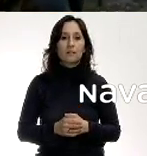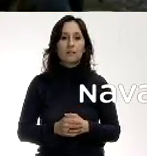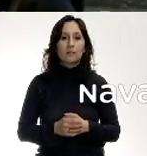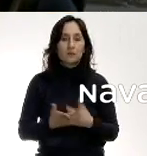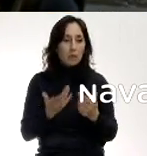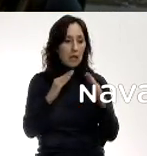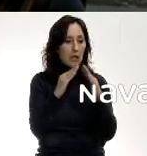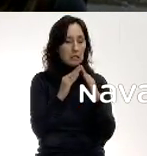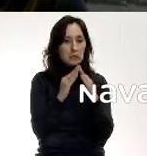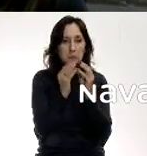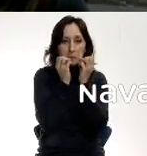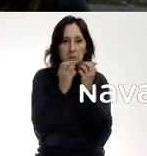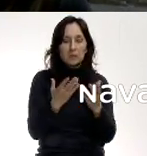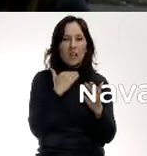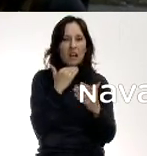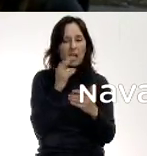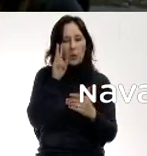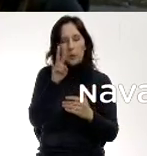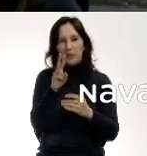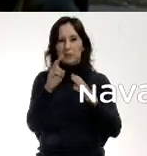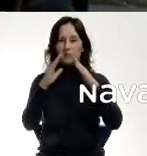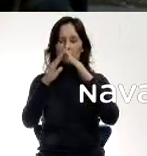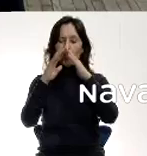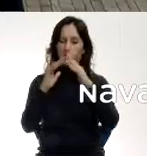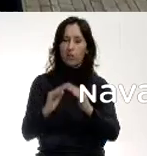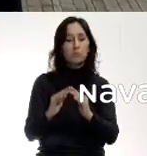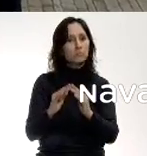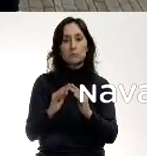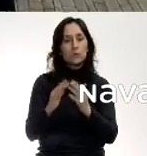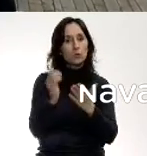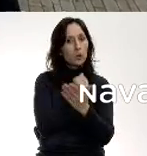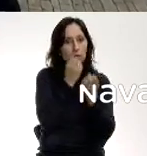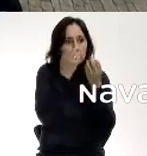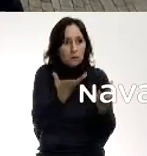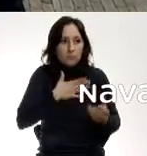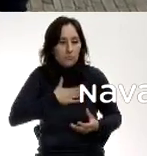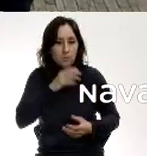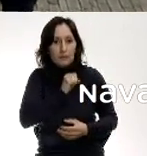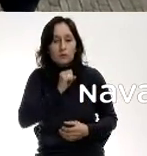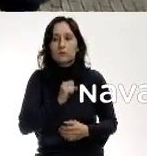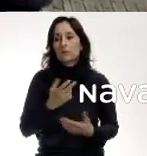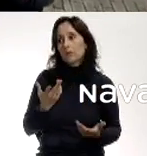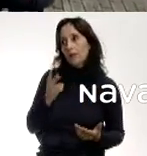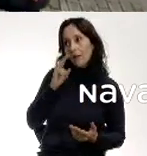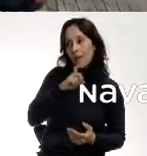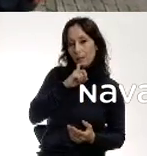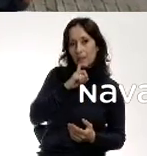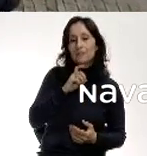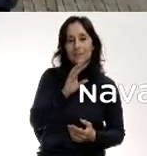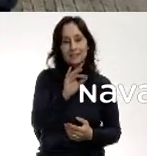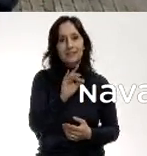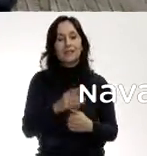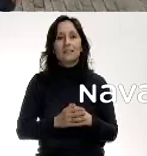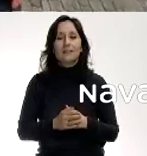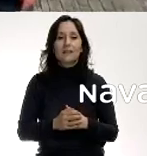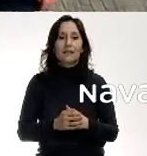casas arregladas, no hay ninguna aquí que esté mal, están todas, vamos, una vida tranquila desde luego, ¿no? Sí, sí, aquí